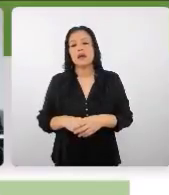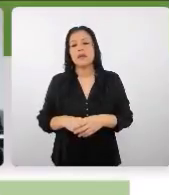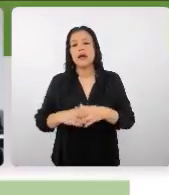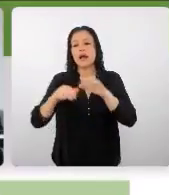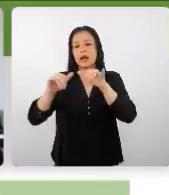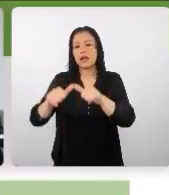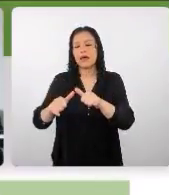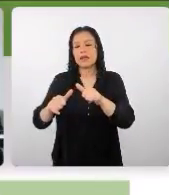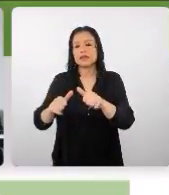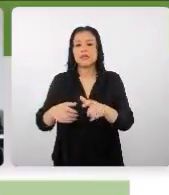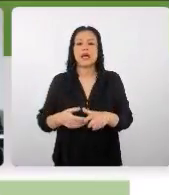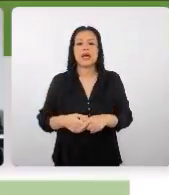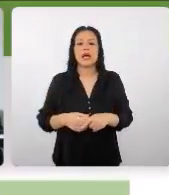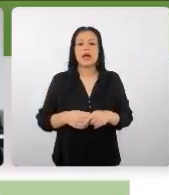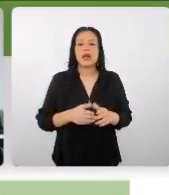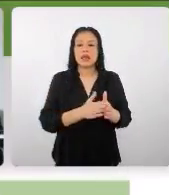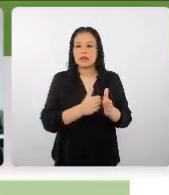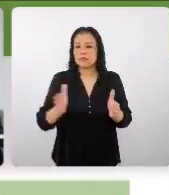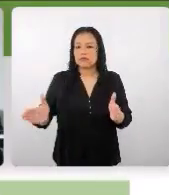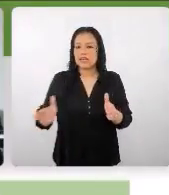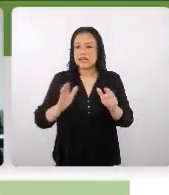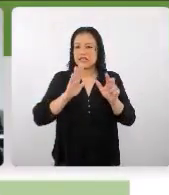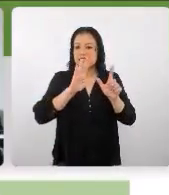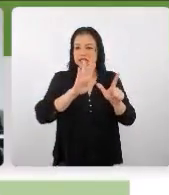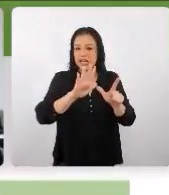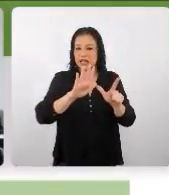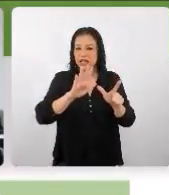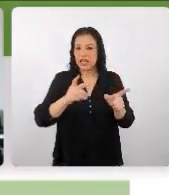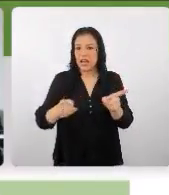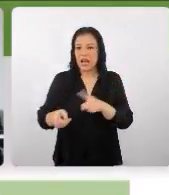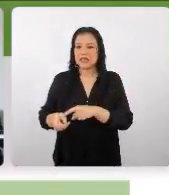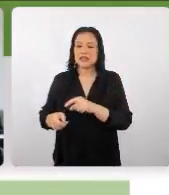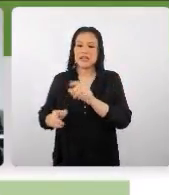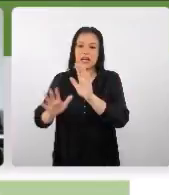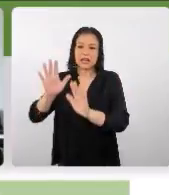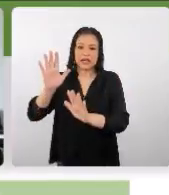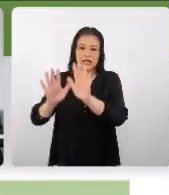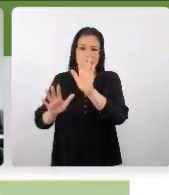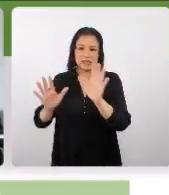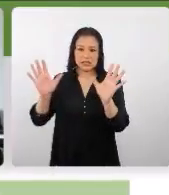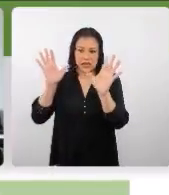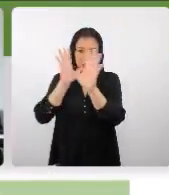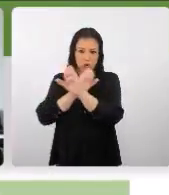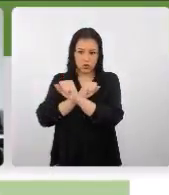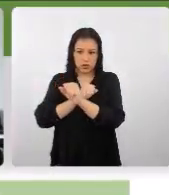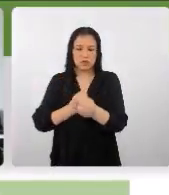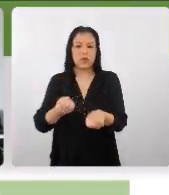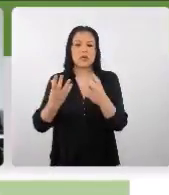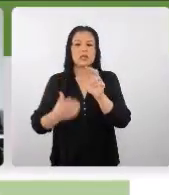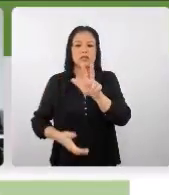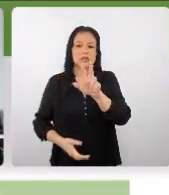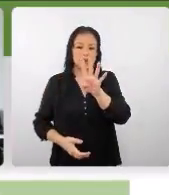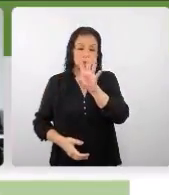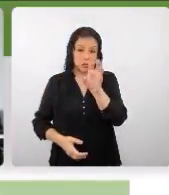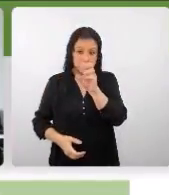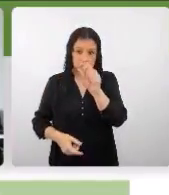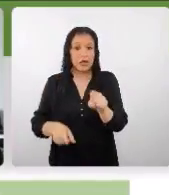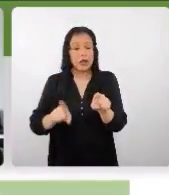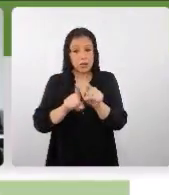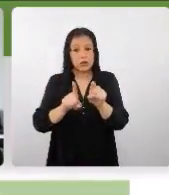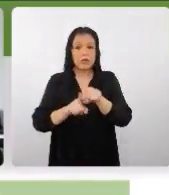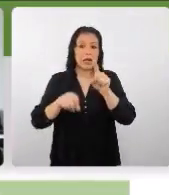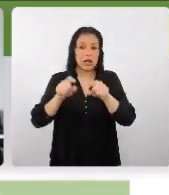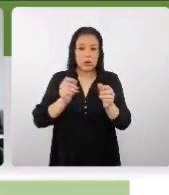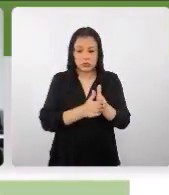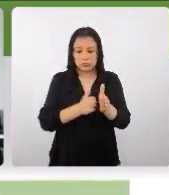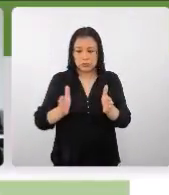permanencia de 7 a 15 noches, el 34%. ¿Okay? Pero también aquellos que se quedarían de 5 o 6 noches